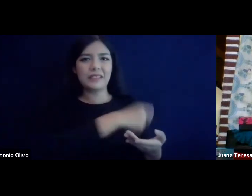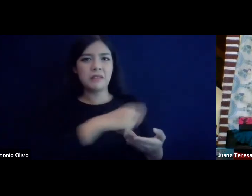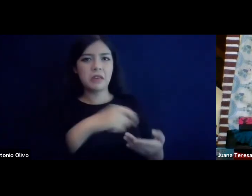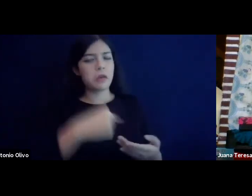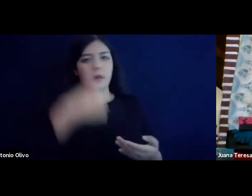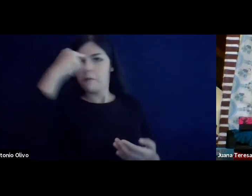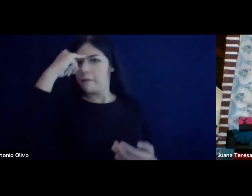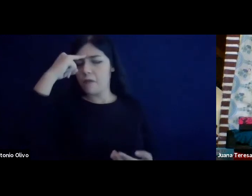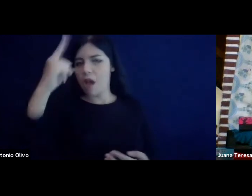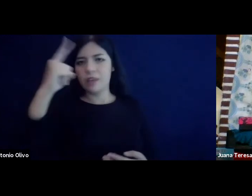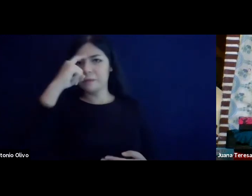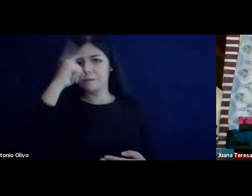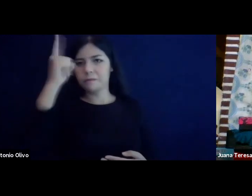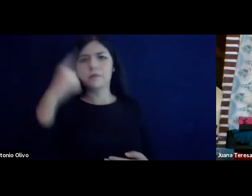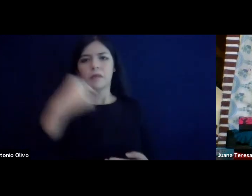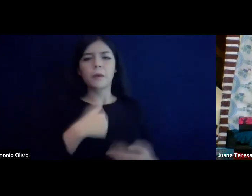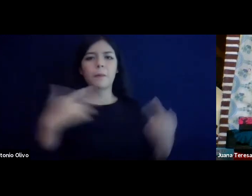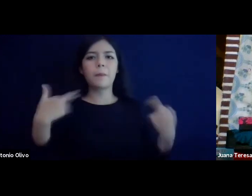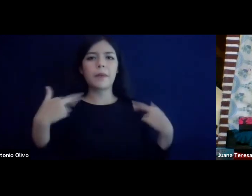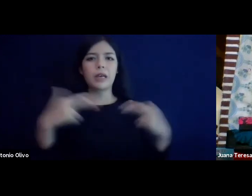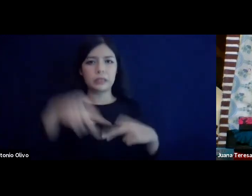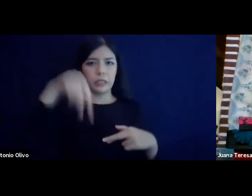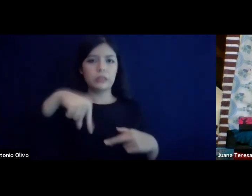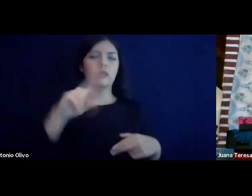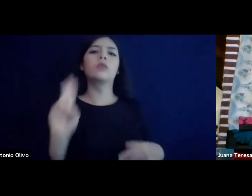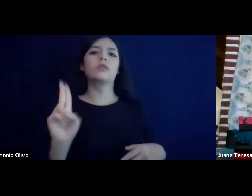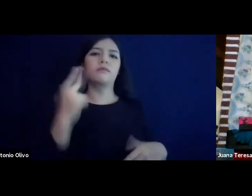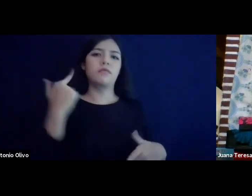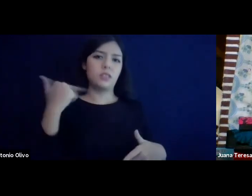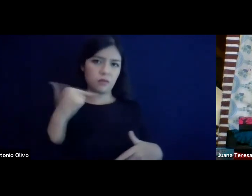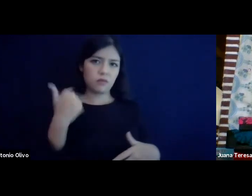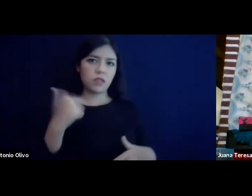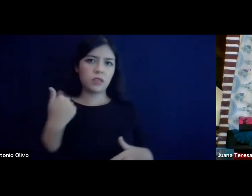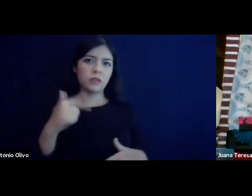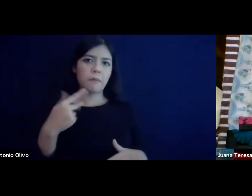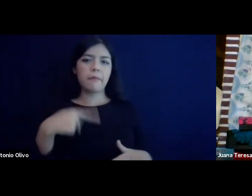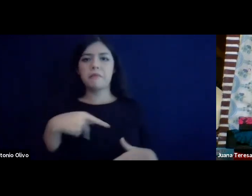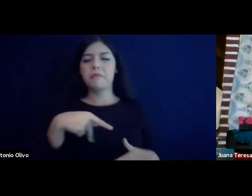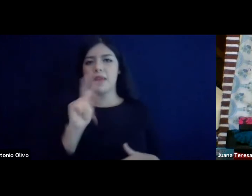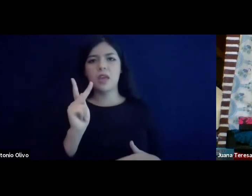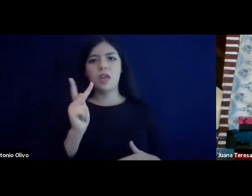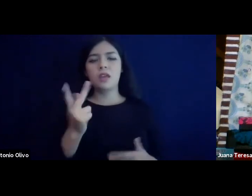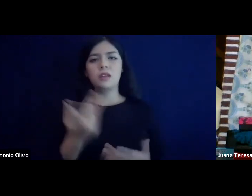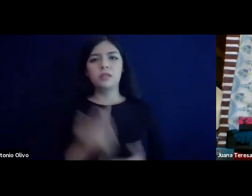tenga aquí en la Universidad de Guadalajara, que haya tenido